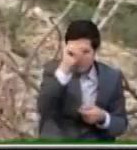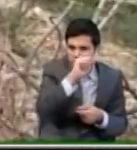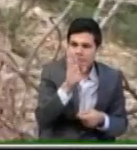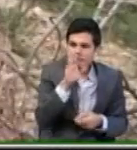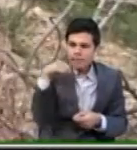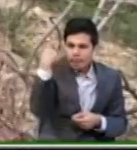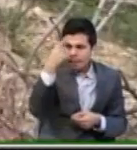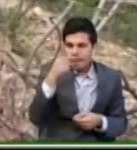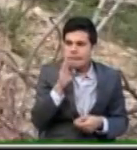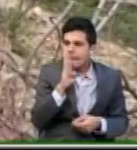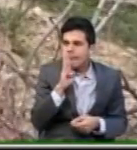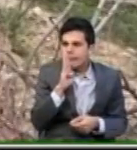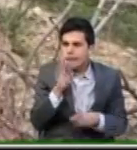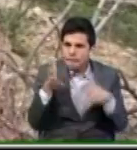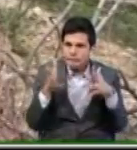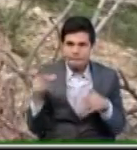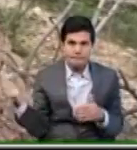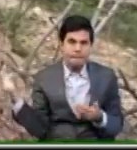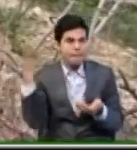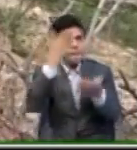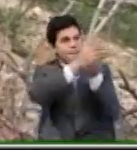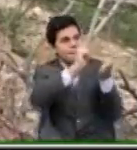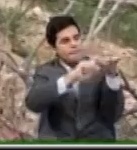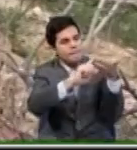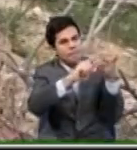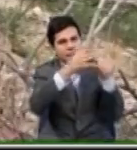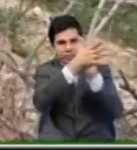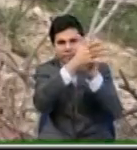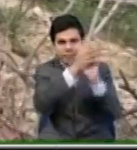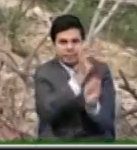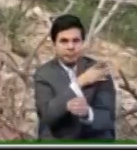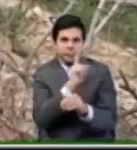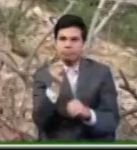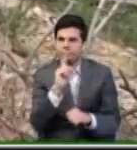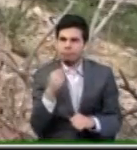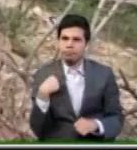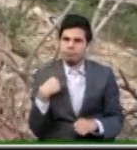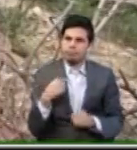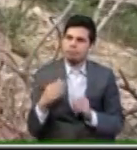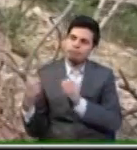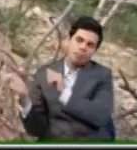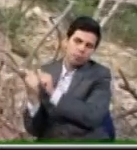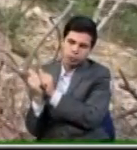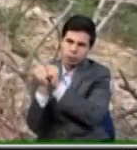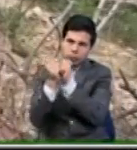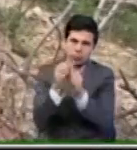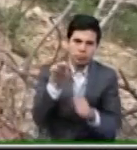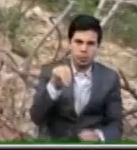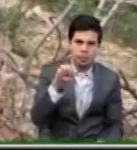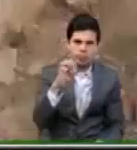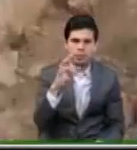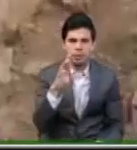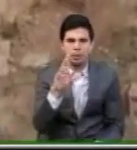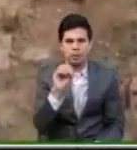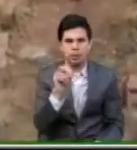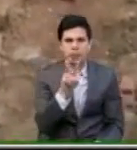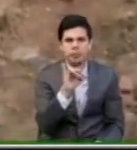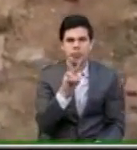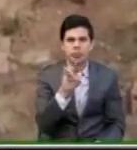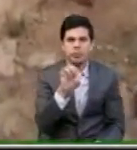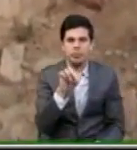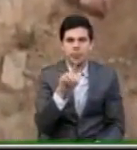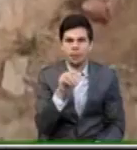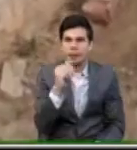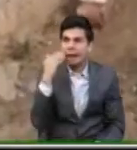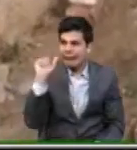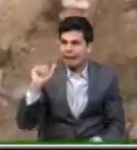persona. La persona no quiso ir a declarar a la fiscalía, pero yo la llevé a Metro Vivienda, la señora Cecilia Montejo, que